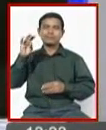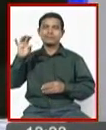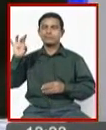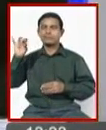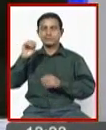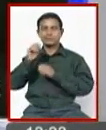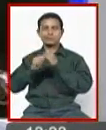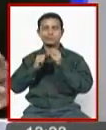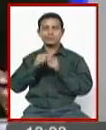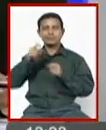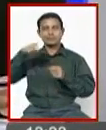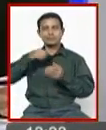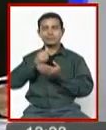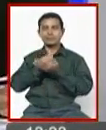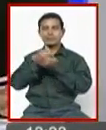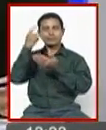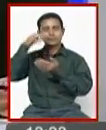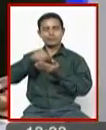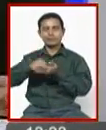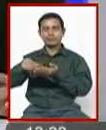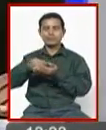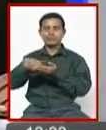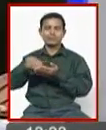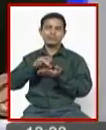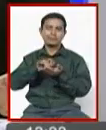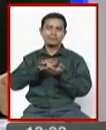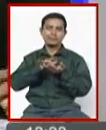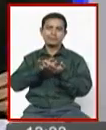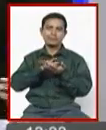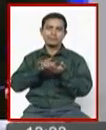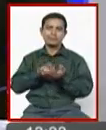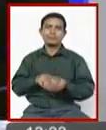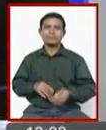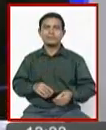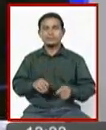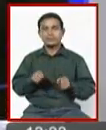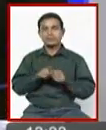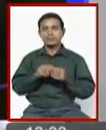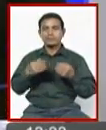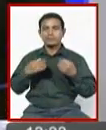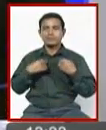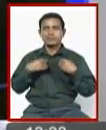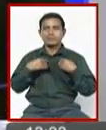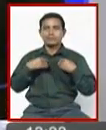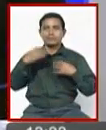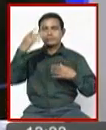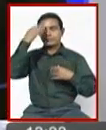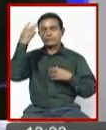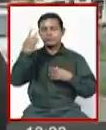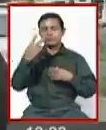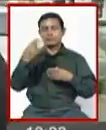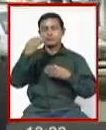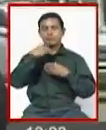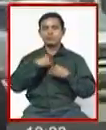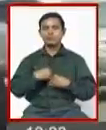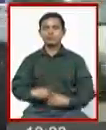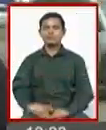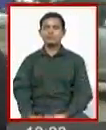económica justamente para la compra de medicamentos y combatir así el chagas además también é padece retención de